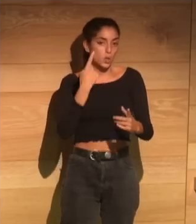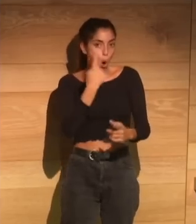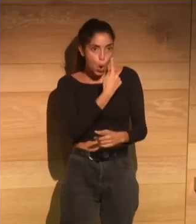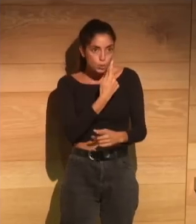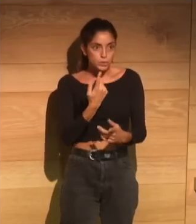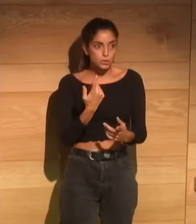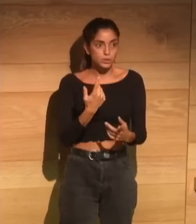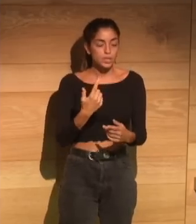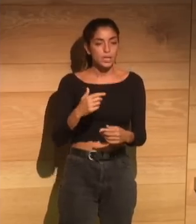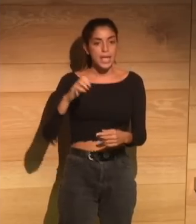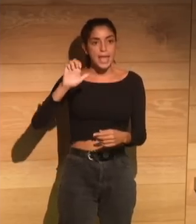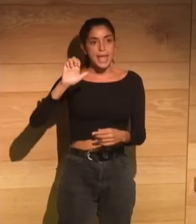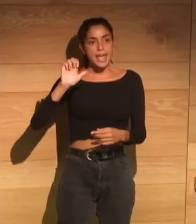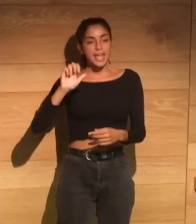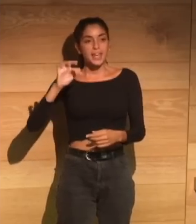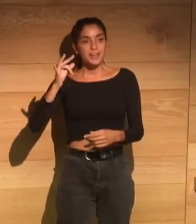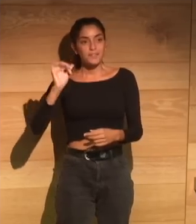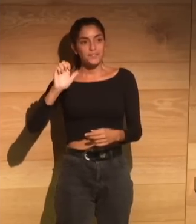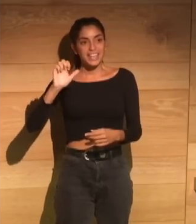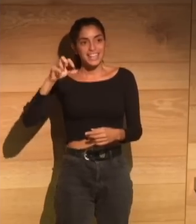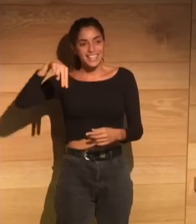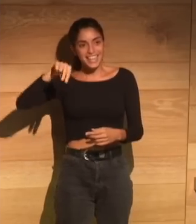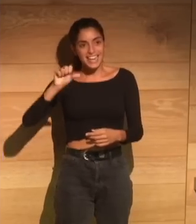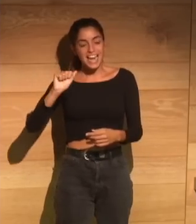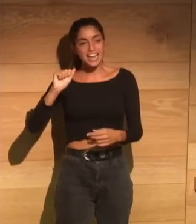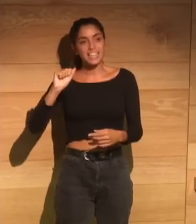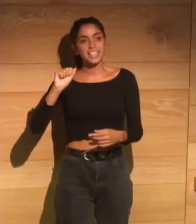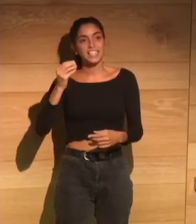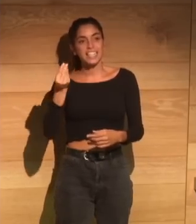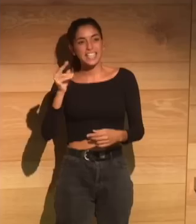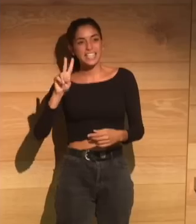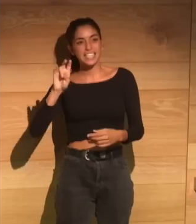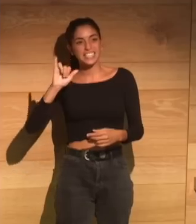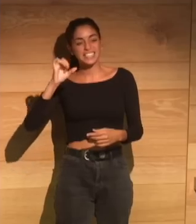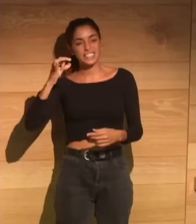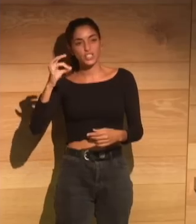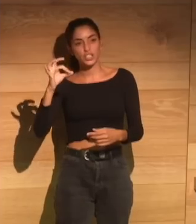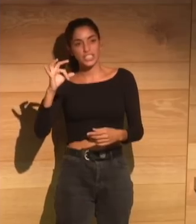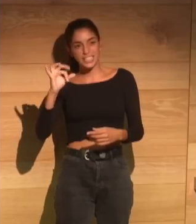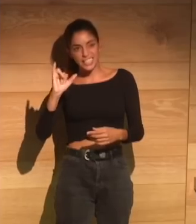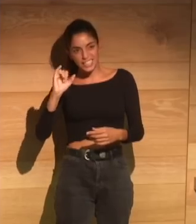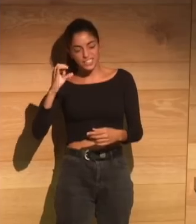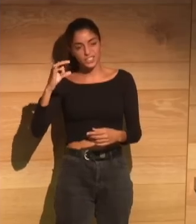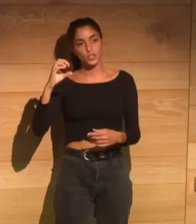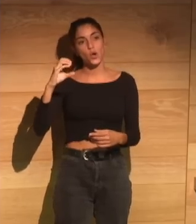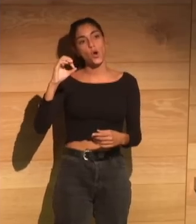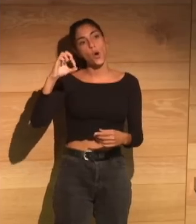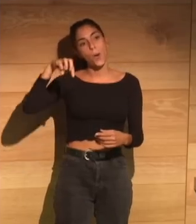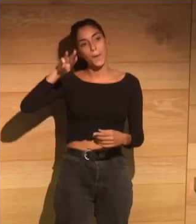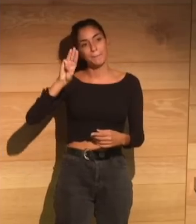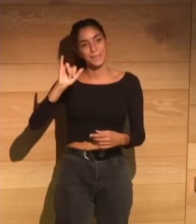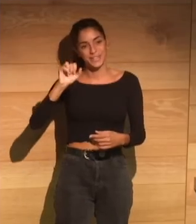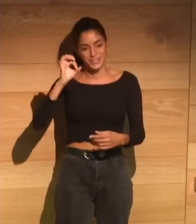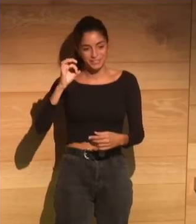el fenaquistiscopio, por ejemplo, de Platón. Fíjate que estamos hablando fenaquistiscopio. El nombre de Platón sí que es fundamental porque es uno de los grandes